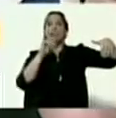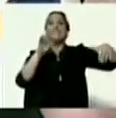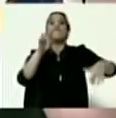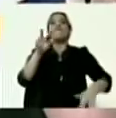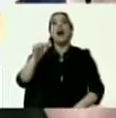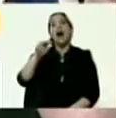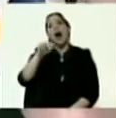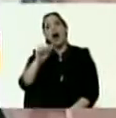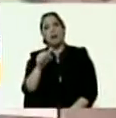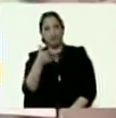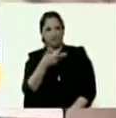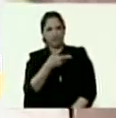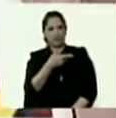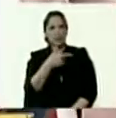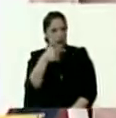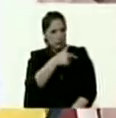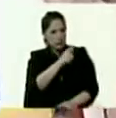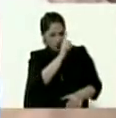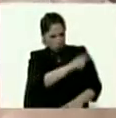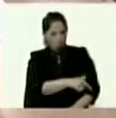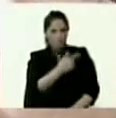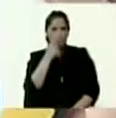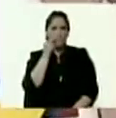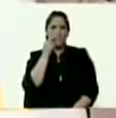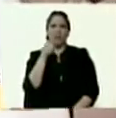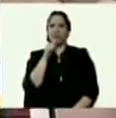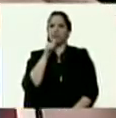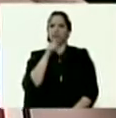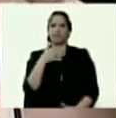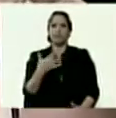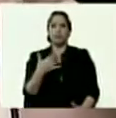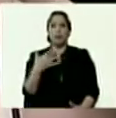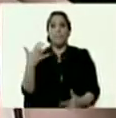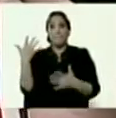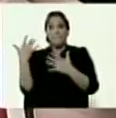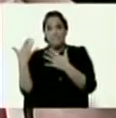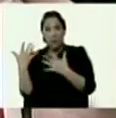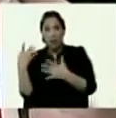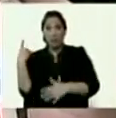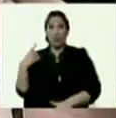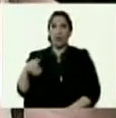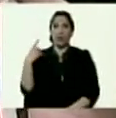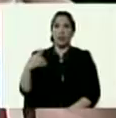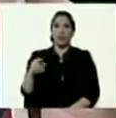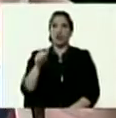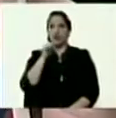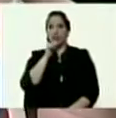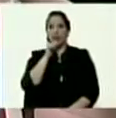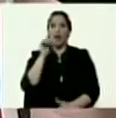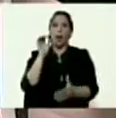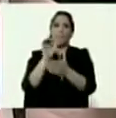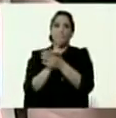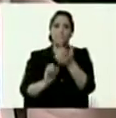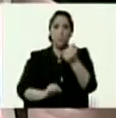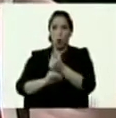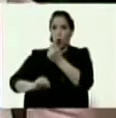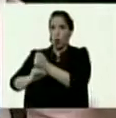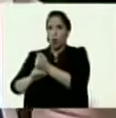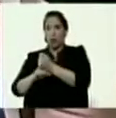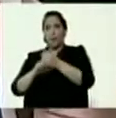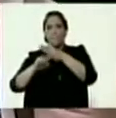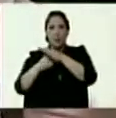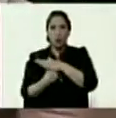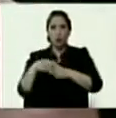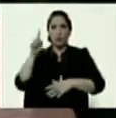Nandito. Este Iván Pozo Pedroso es mano derecha de alias El Menor. También es